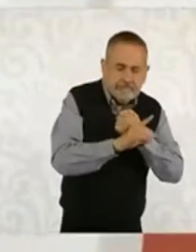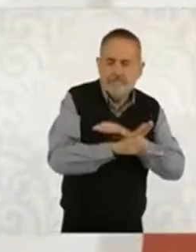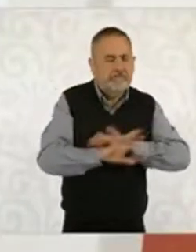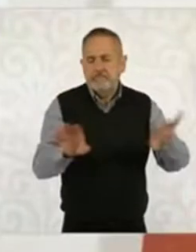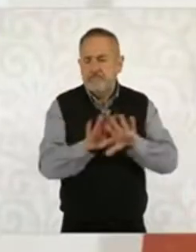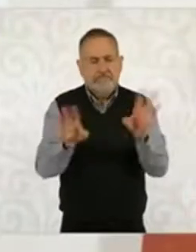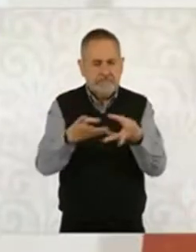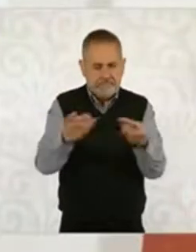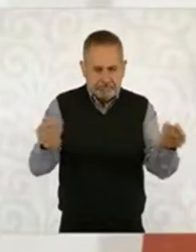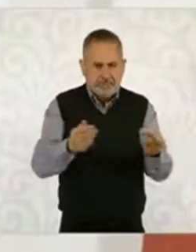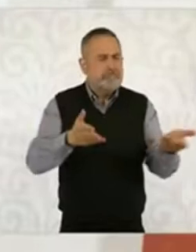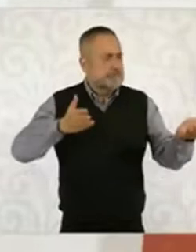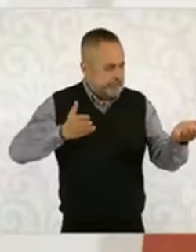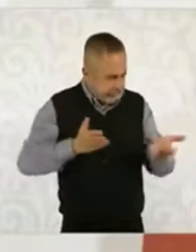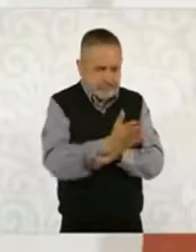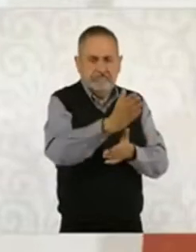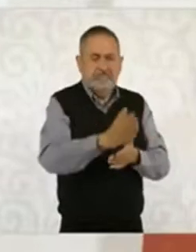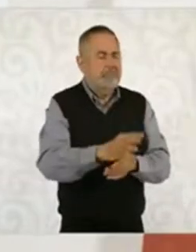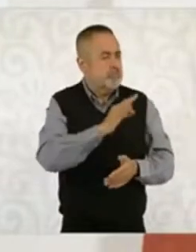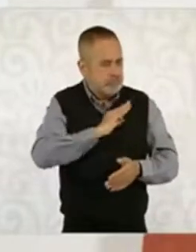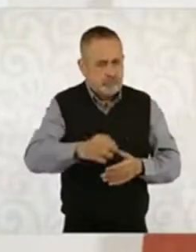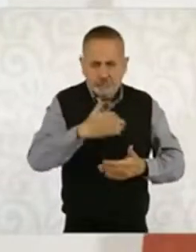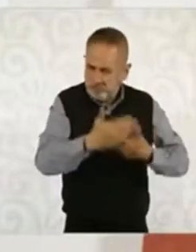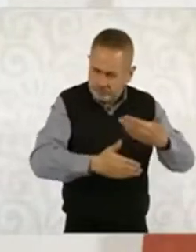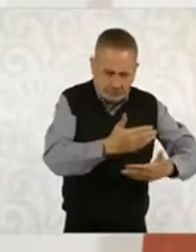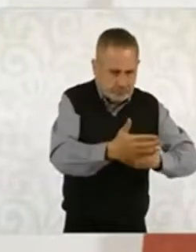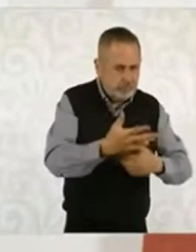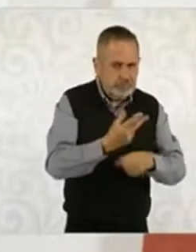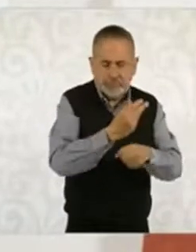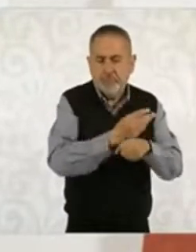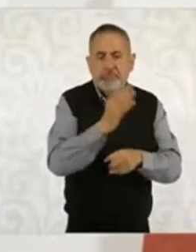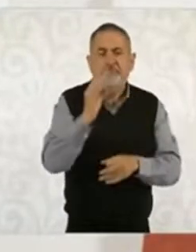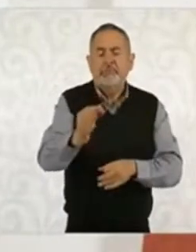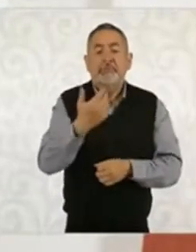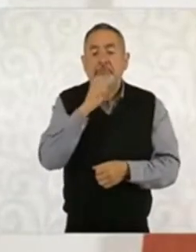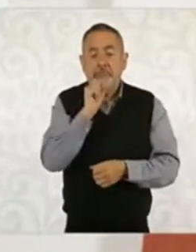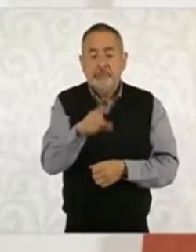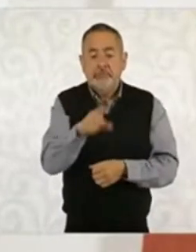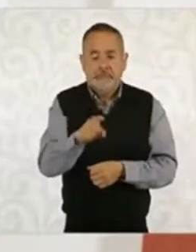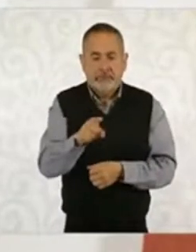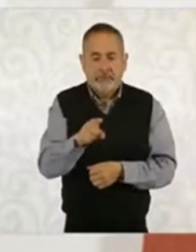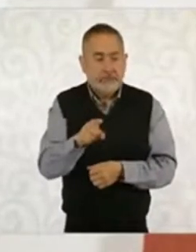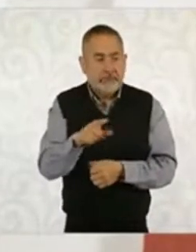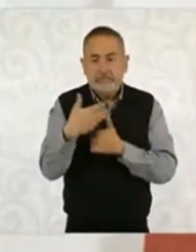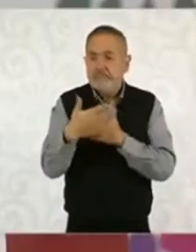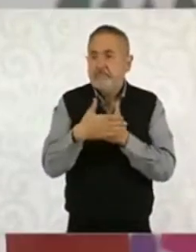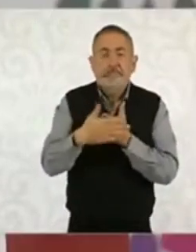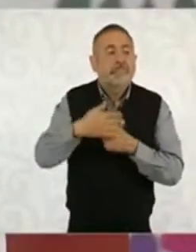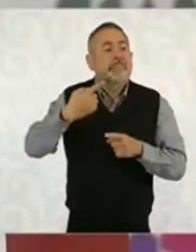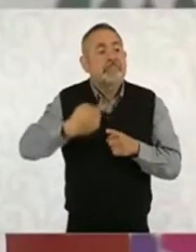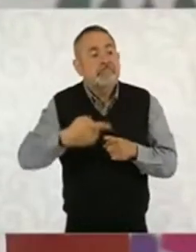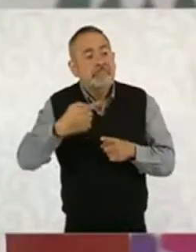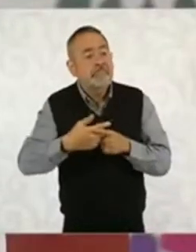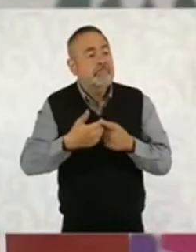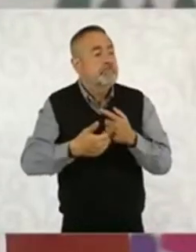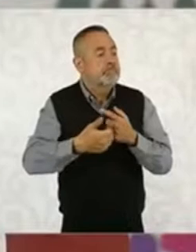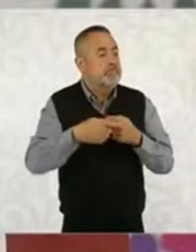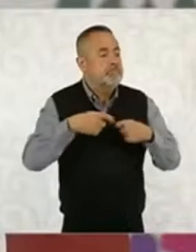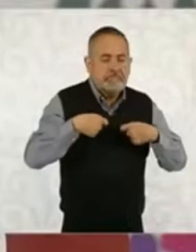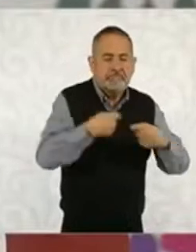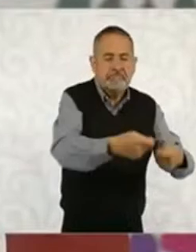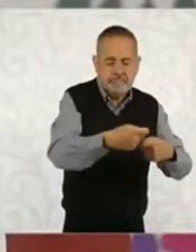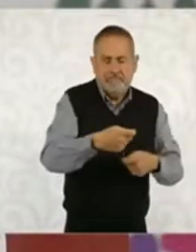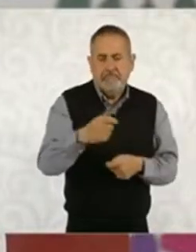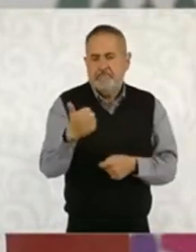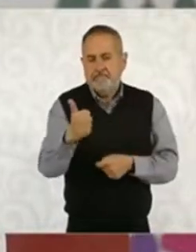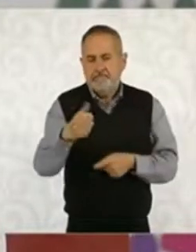poder desarrollarse a plenitud. Y están en licitación y se asignan en el mes de